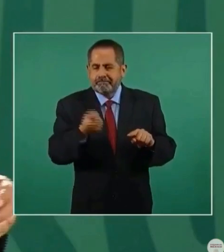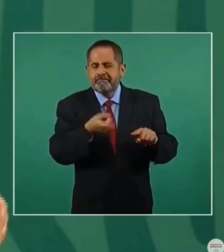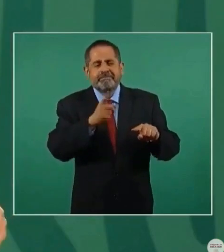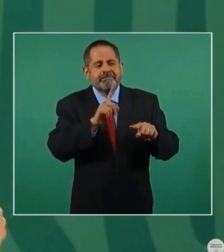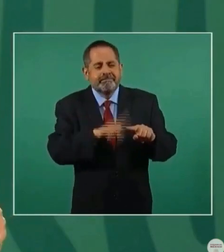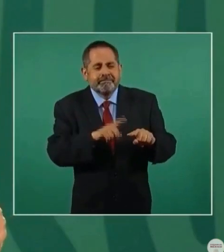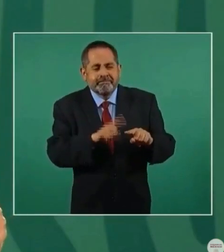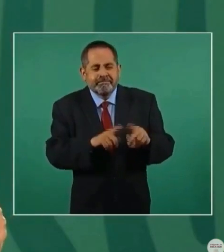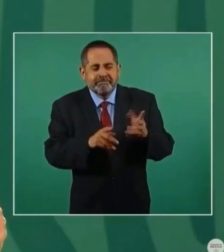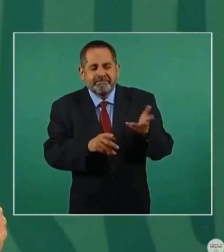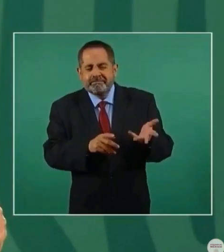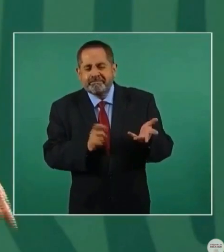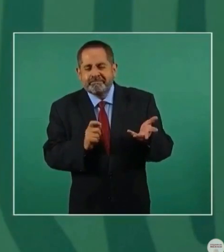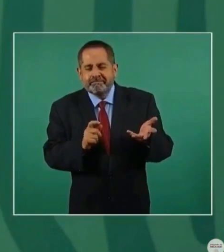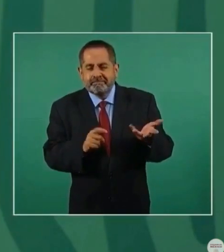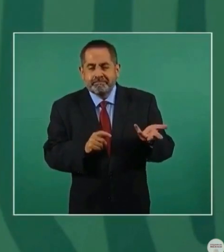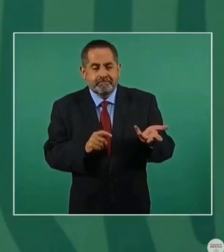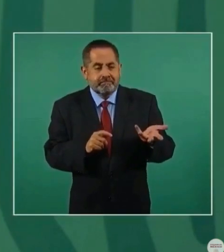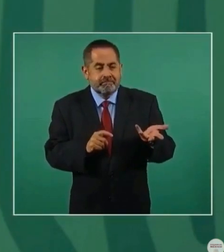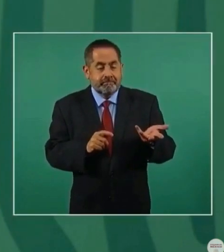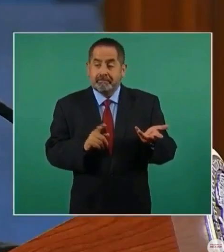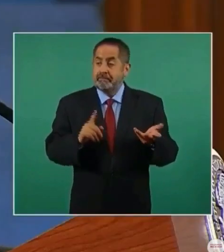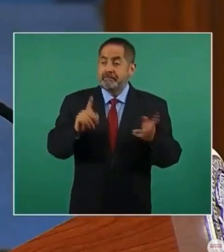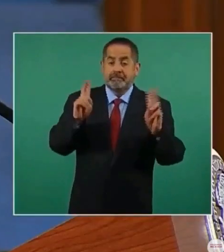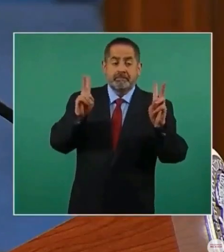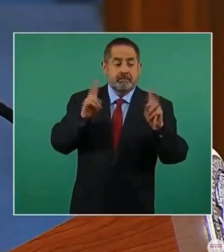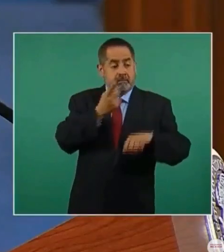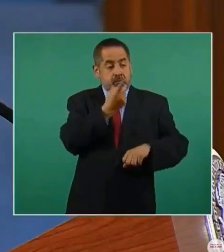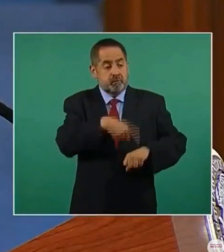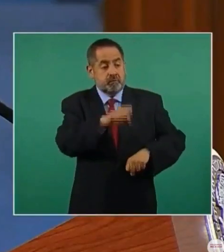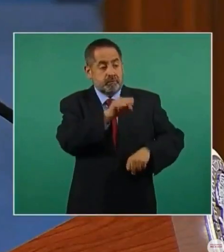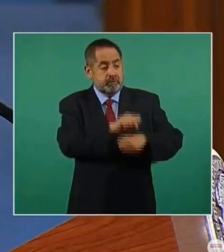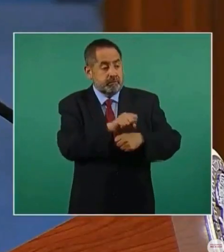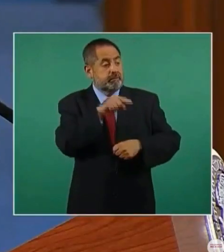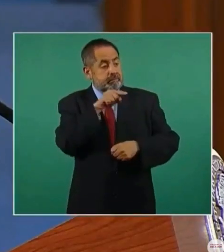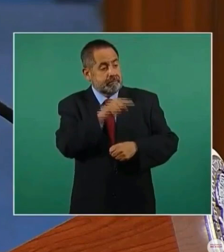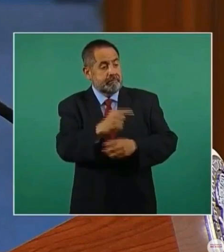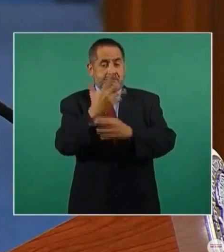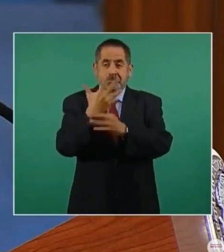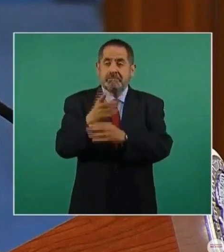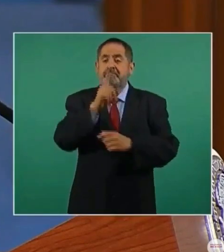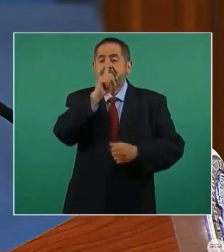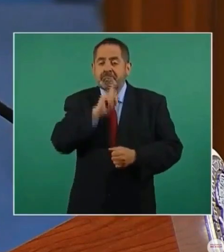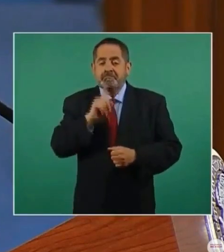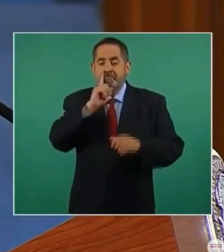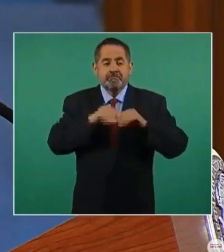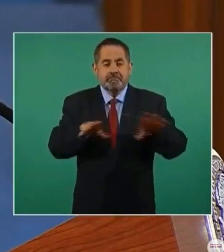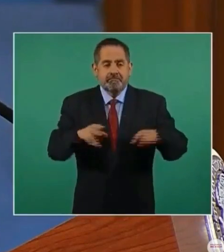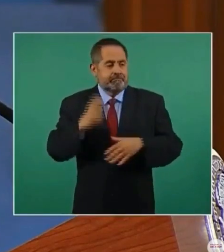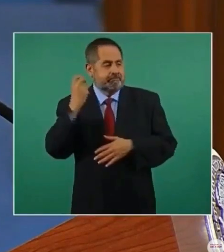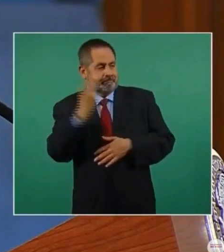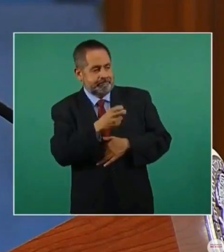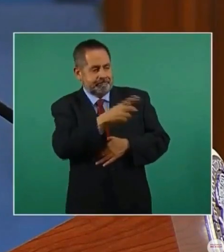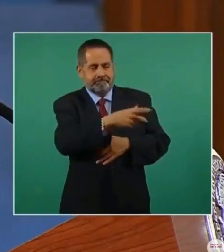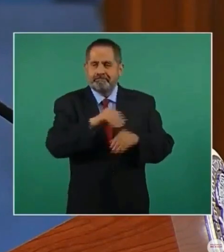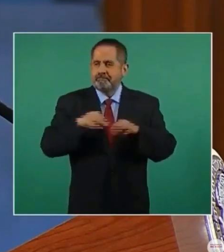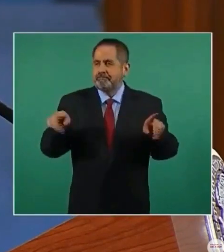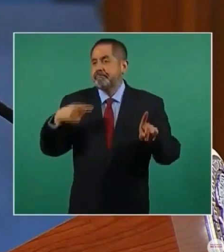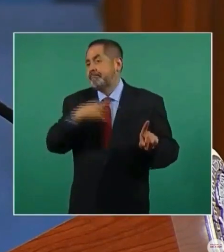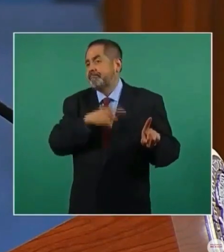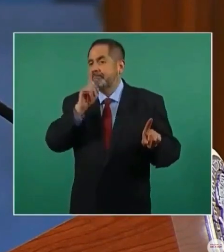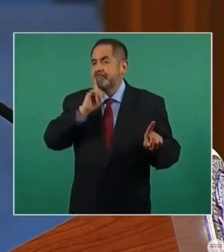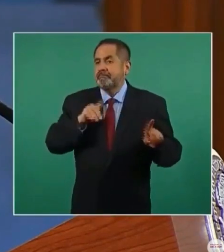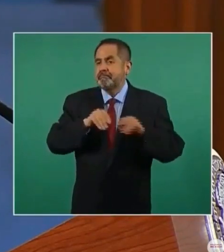en las mentiras de la semana, y aquí vamos a dar a conocer.